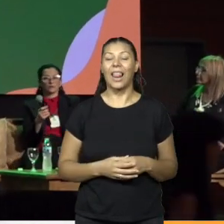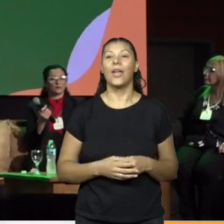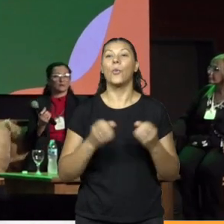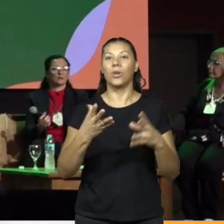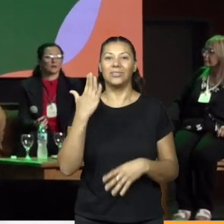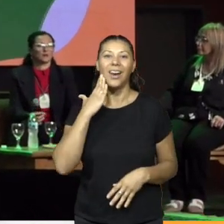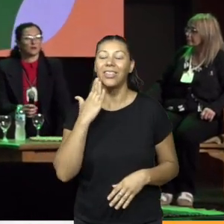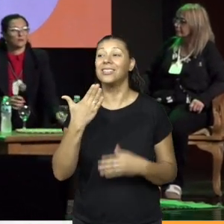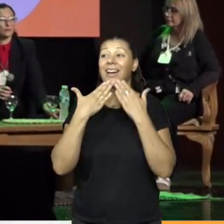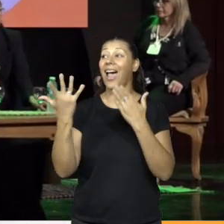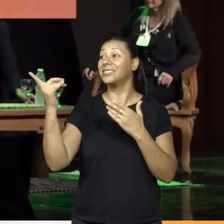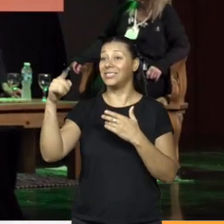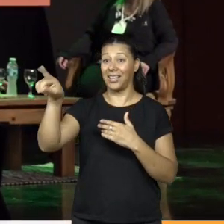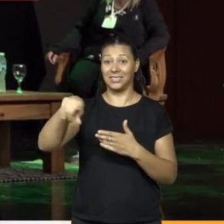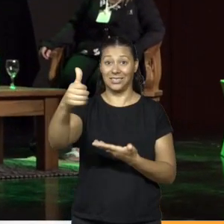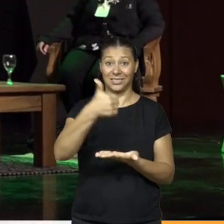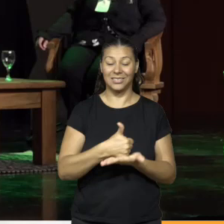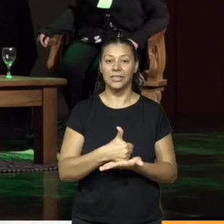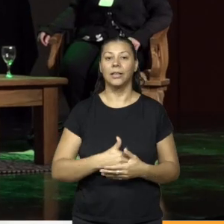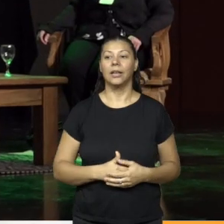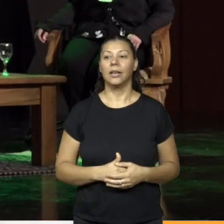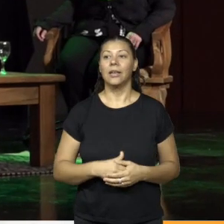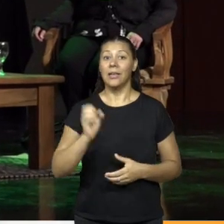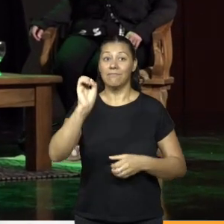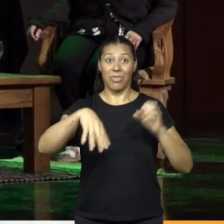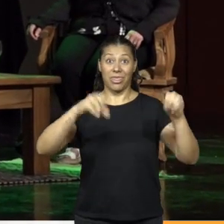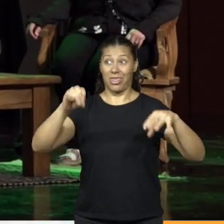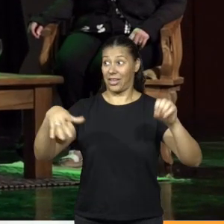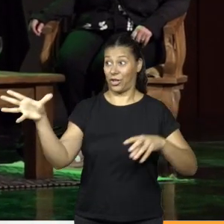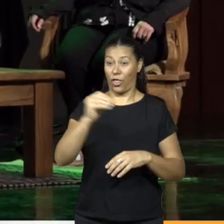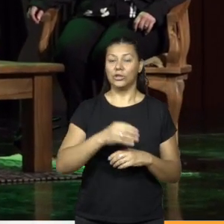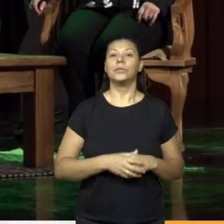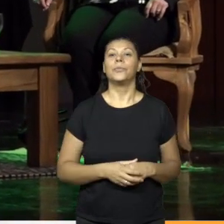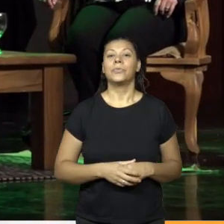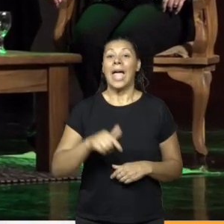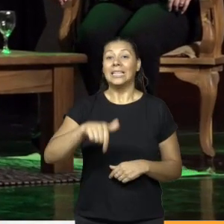Gracias por estar presentes. Este es el tercer panel.